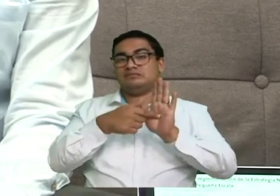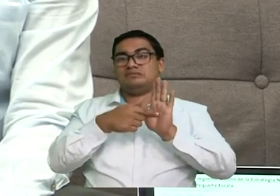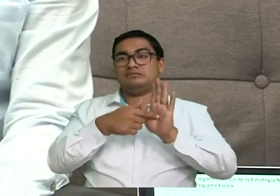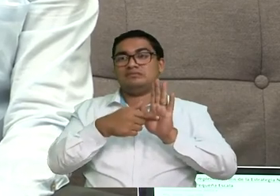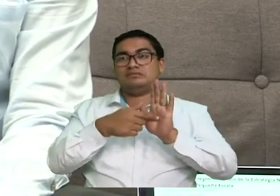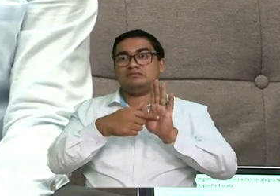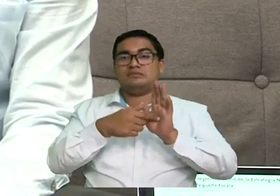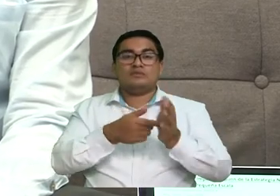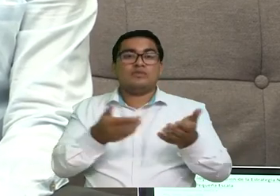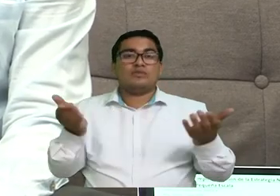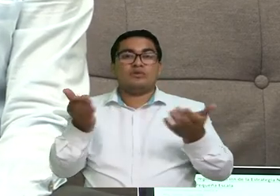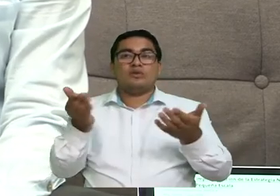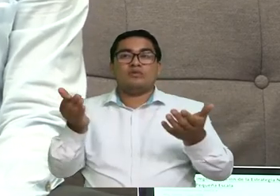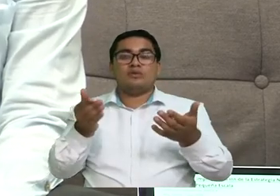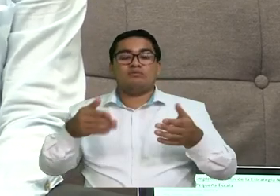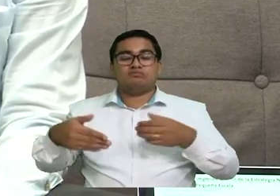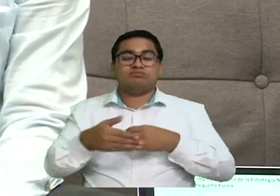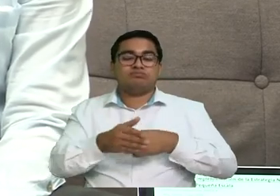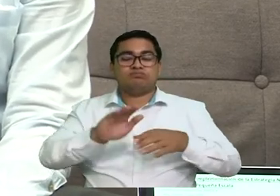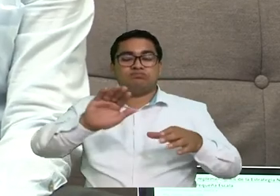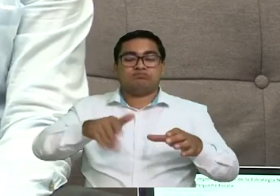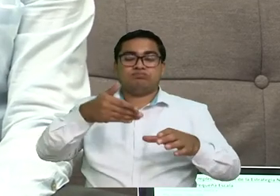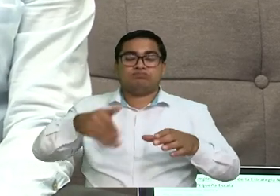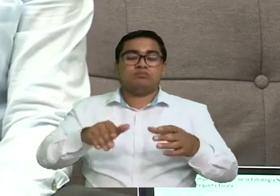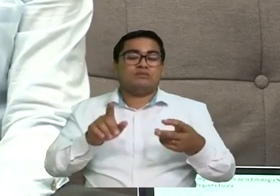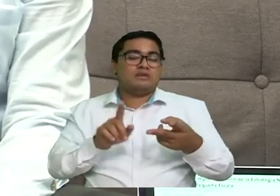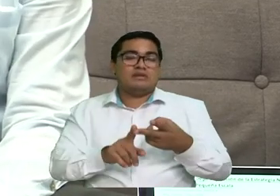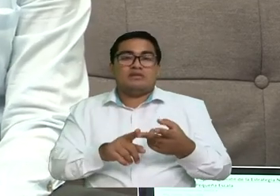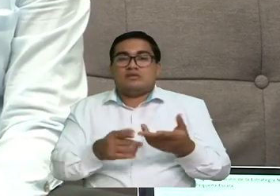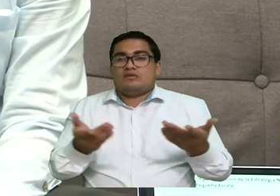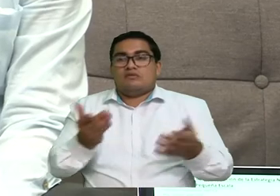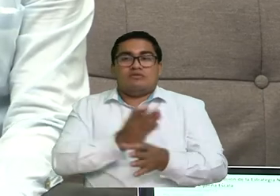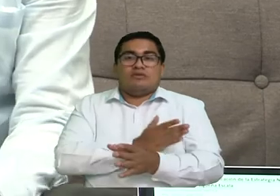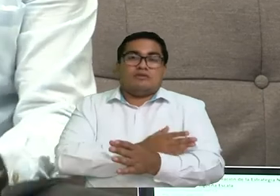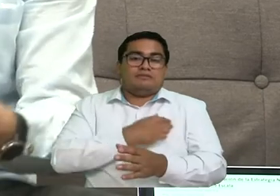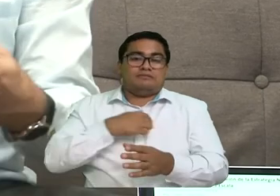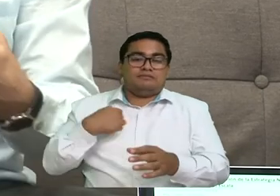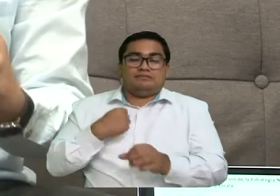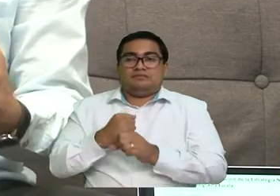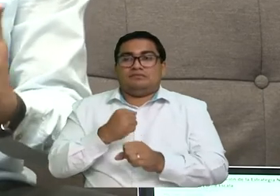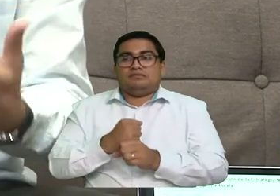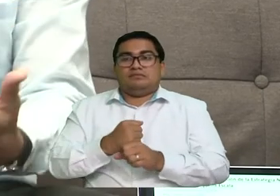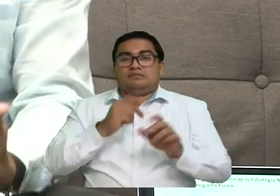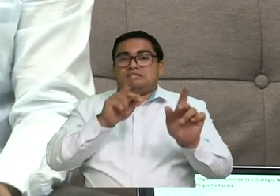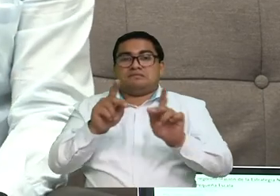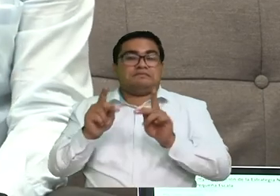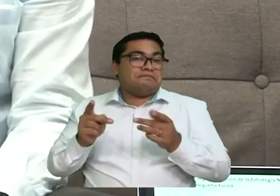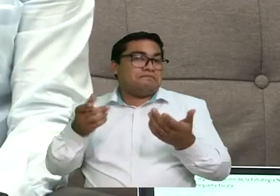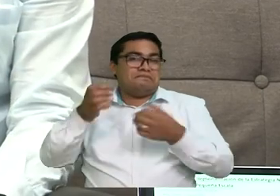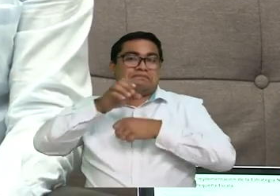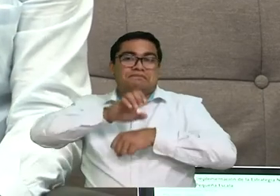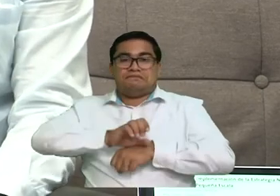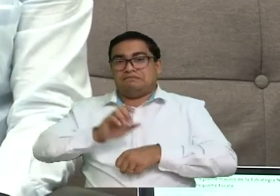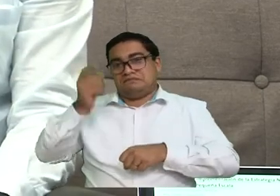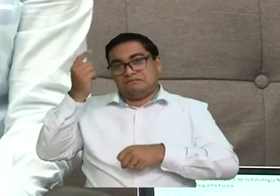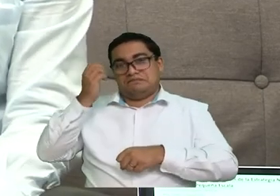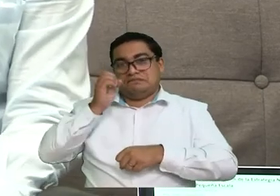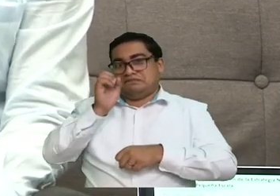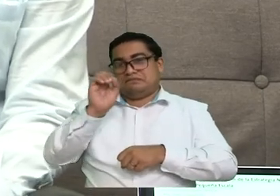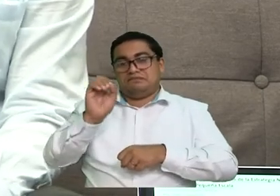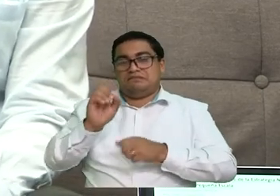O sea, ¿cómo vamos a cocinar el pescado? ¿Cómo lo vamos a preparar? Hay gente que no está muy acostumbrada a